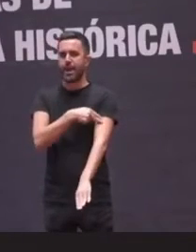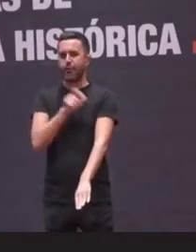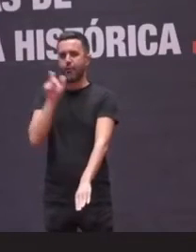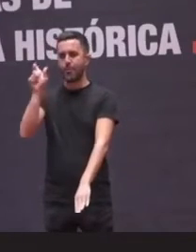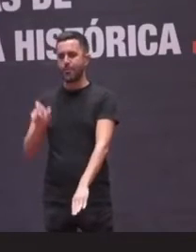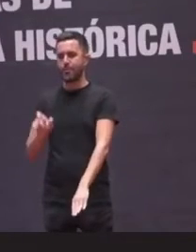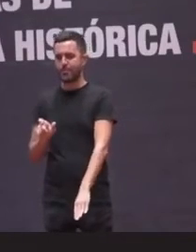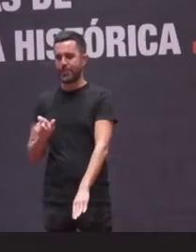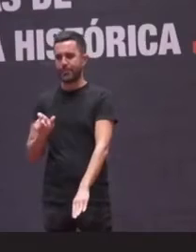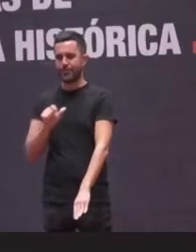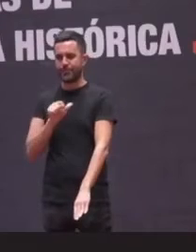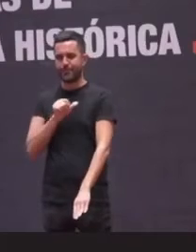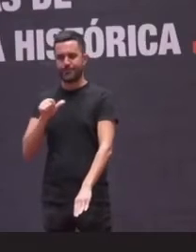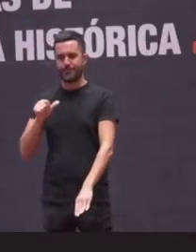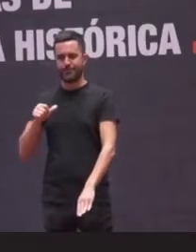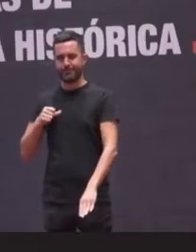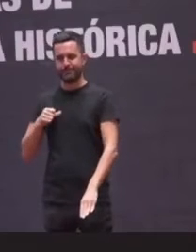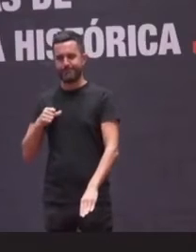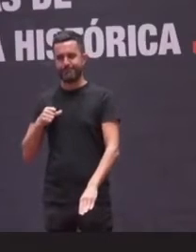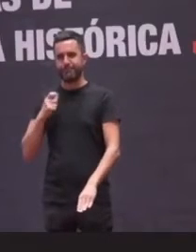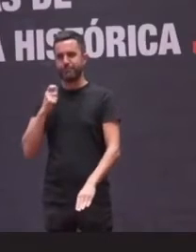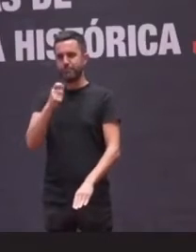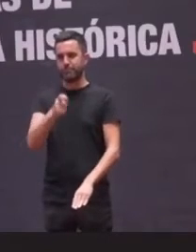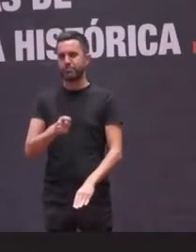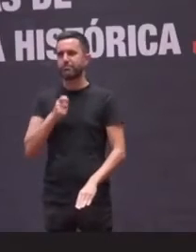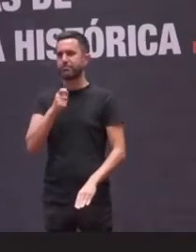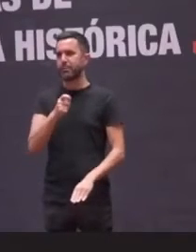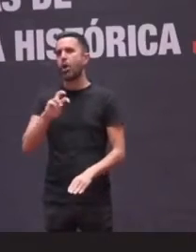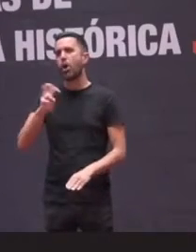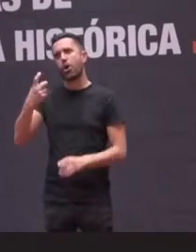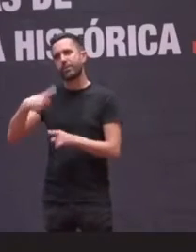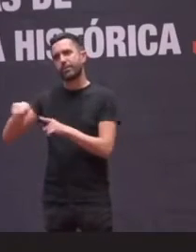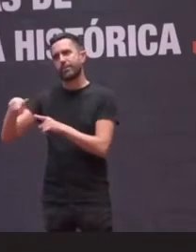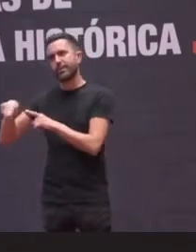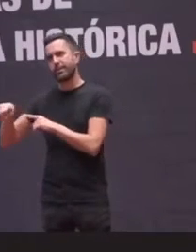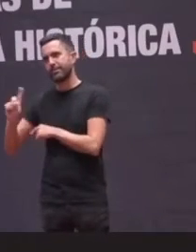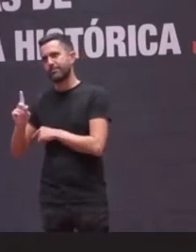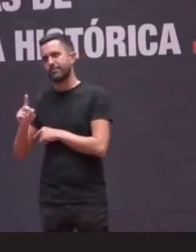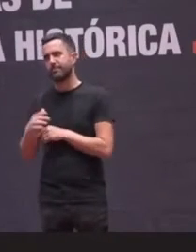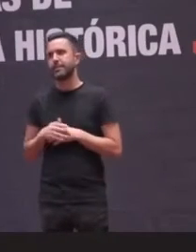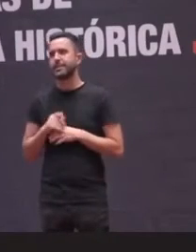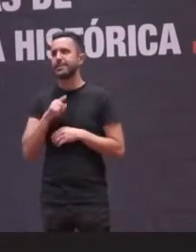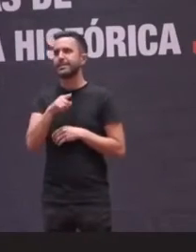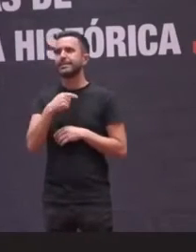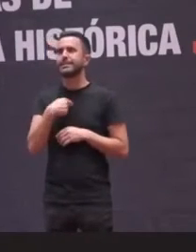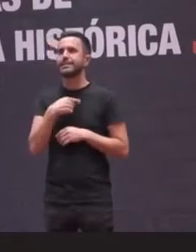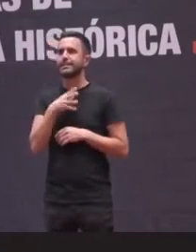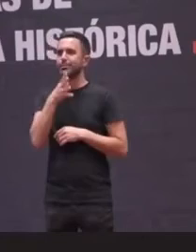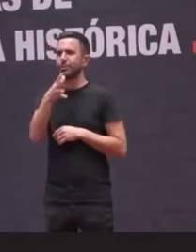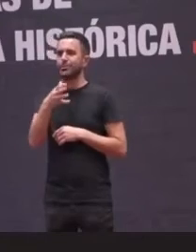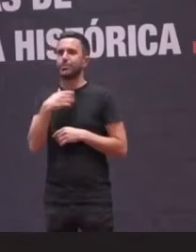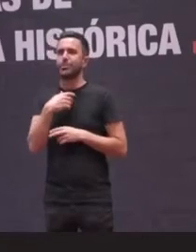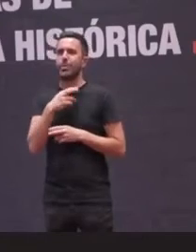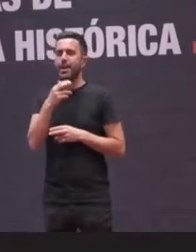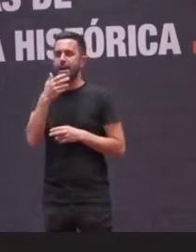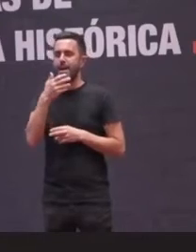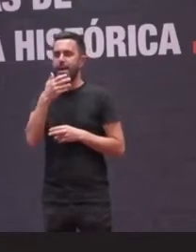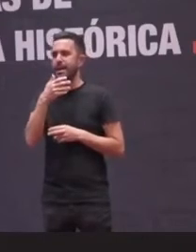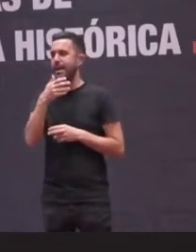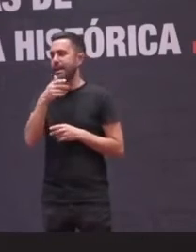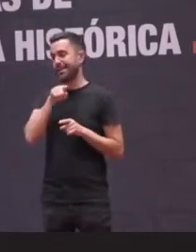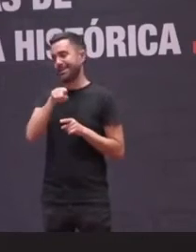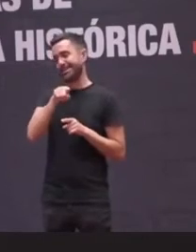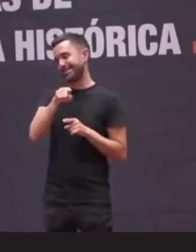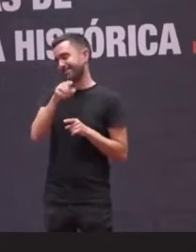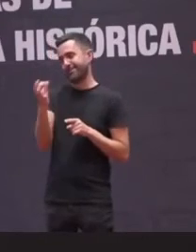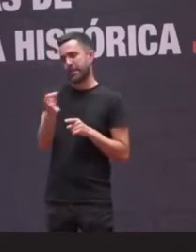física. Inda que outra serie de actividades, non. Esta vai ser a clave dos posibles recursos. Eu adianto, creo que estou convencido por onde vai plantar